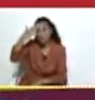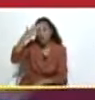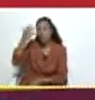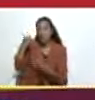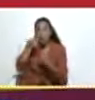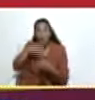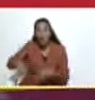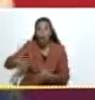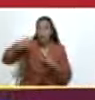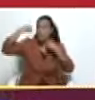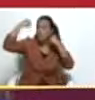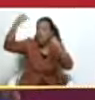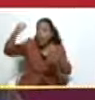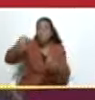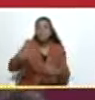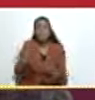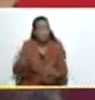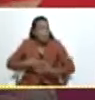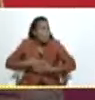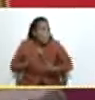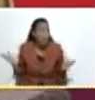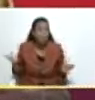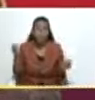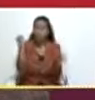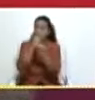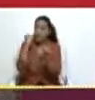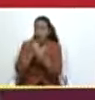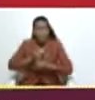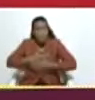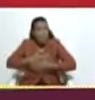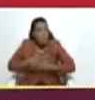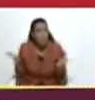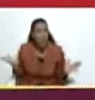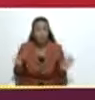un pueblo heroico que está dispuesto a vencer.